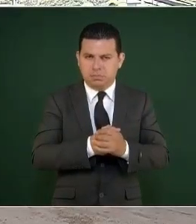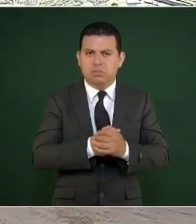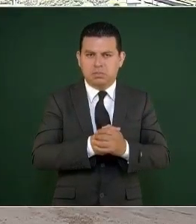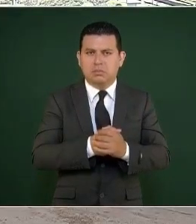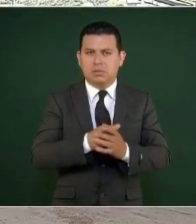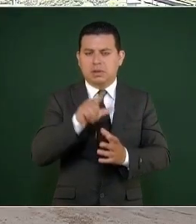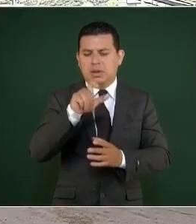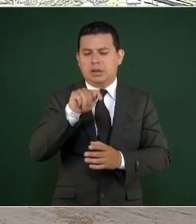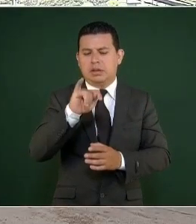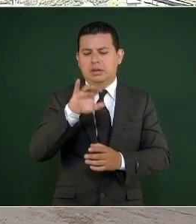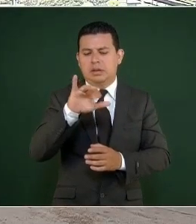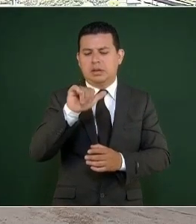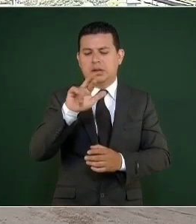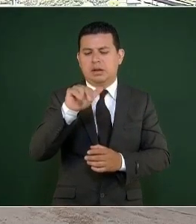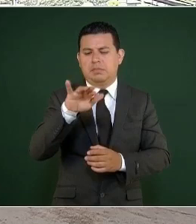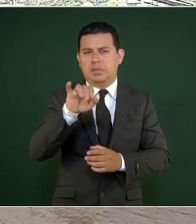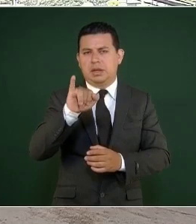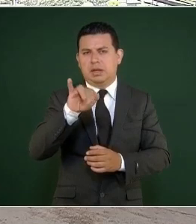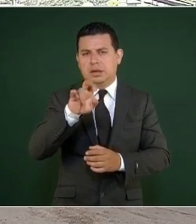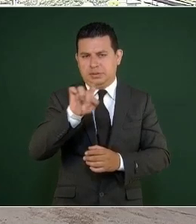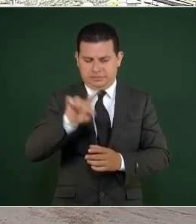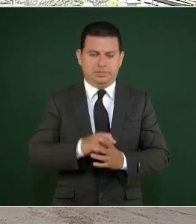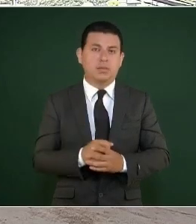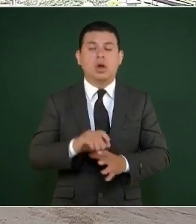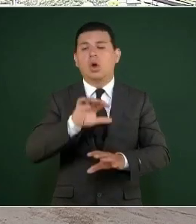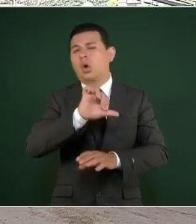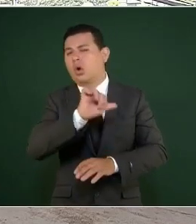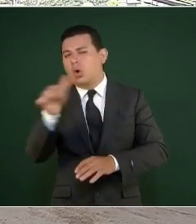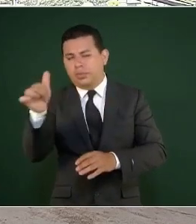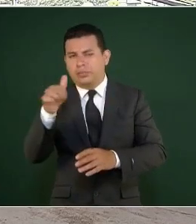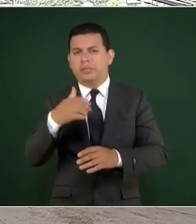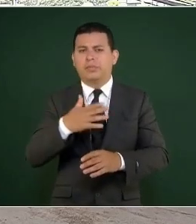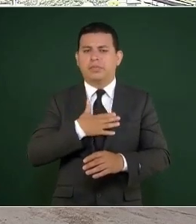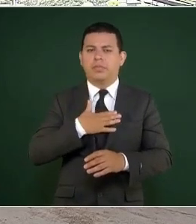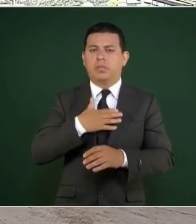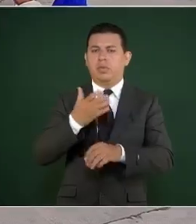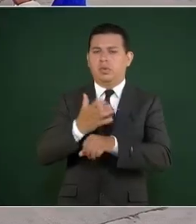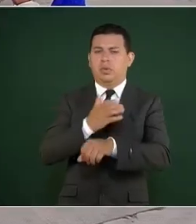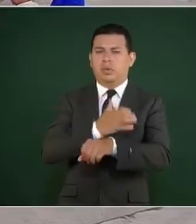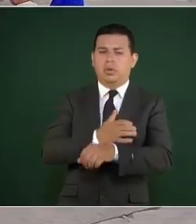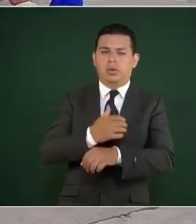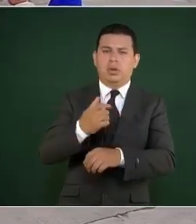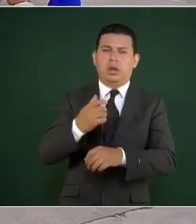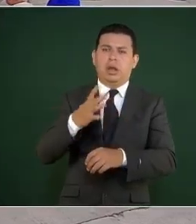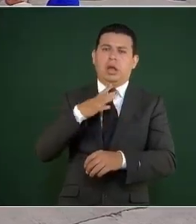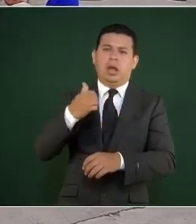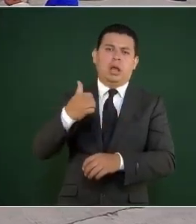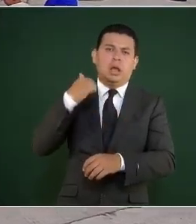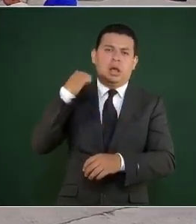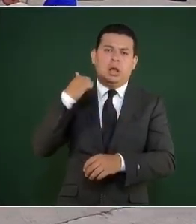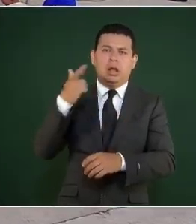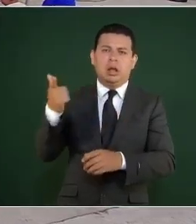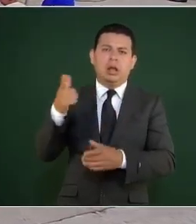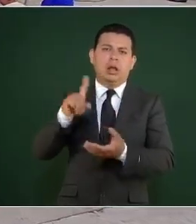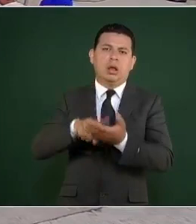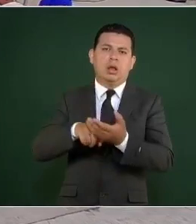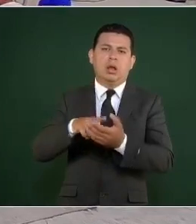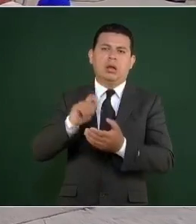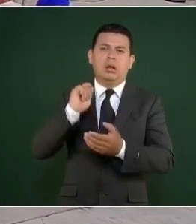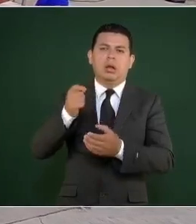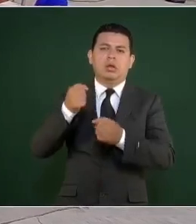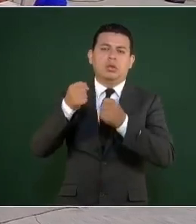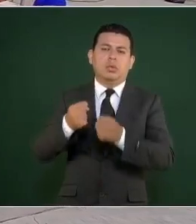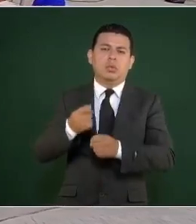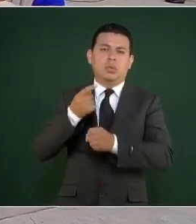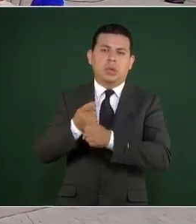Leticia Ramírez. Y por último, presidente, ojalá esté un compañero que está atrás, ojalá lo puedan atender. Alguien tiene una situación de